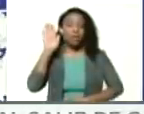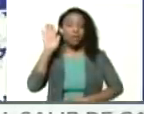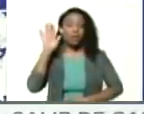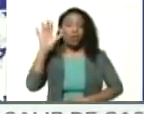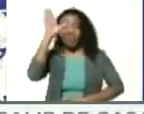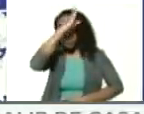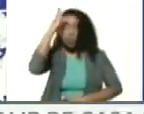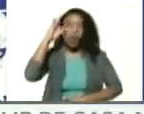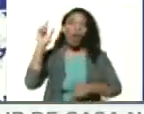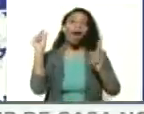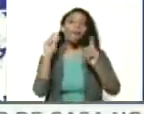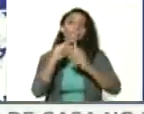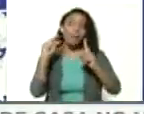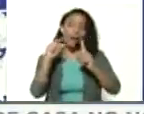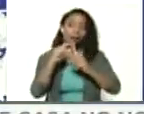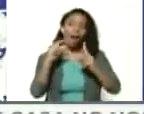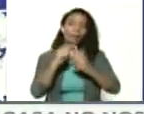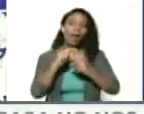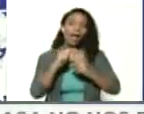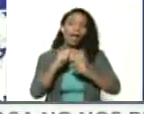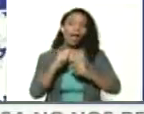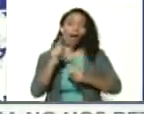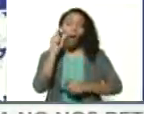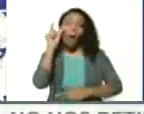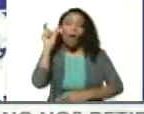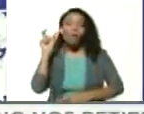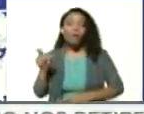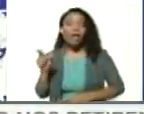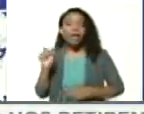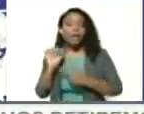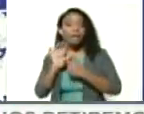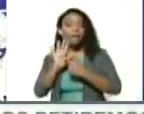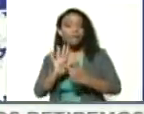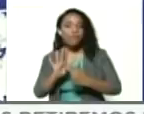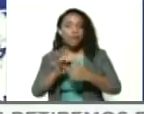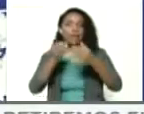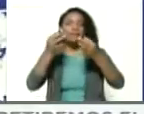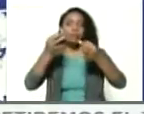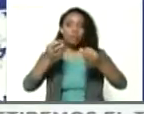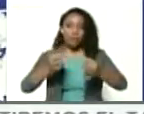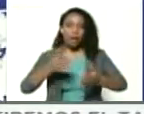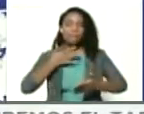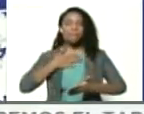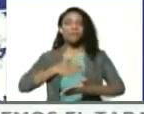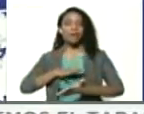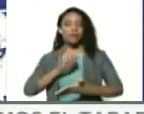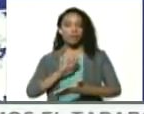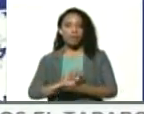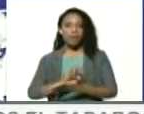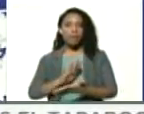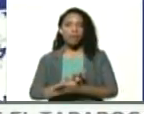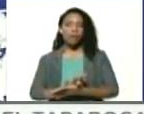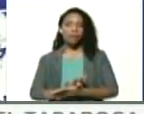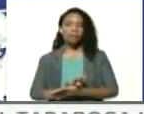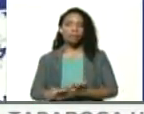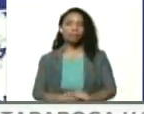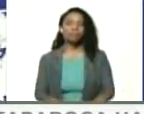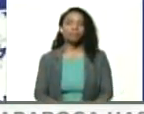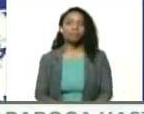sus palabras, las palabras de William Lara, que transmitieron seguridad, tranquilidad.